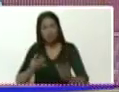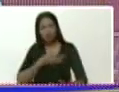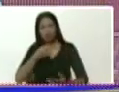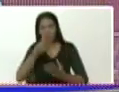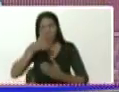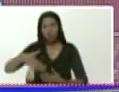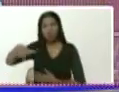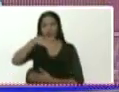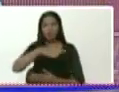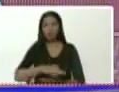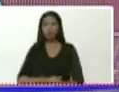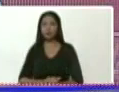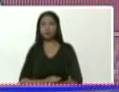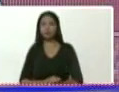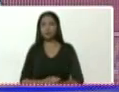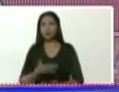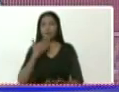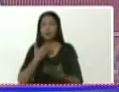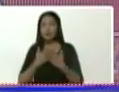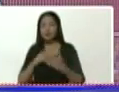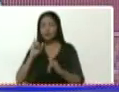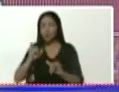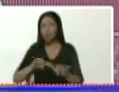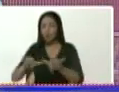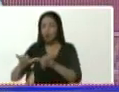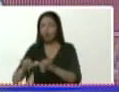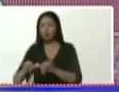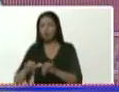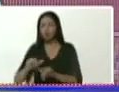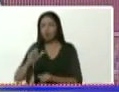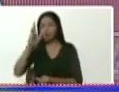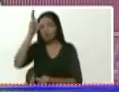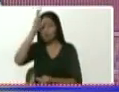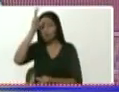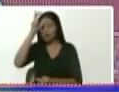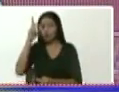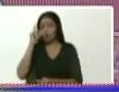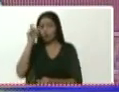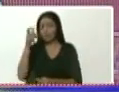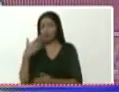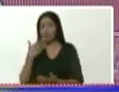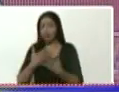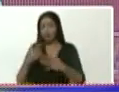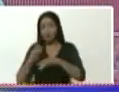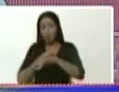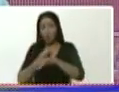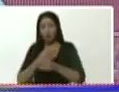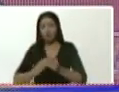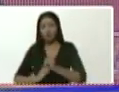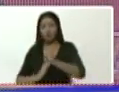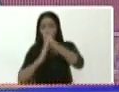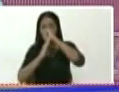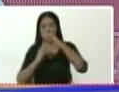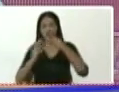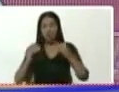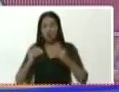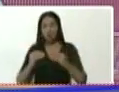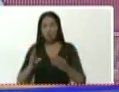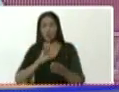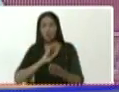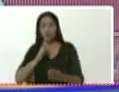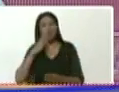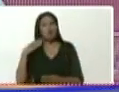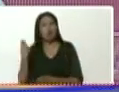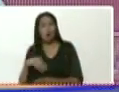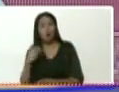pueblo. Gracias allá en el estado Falcón, compañero Víctor Clark. Líderes legítimos,